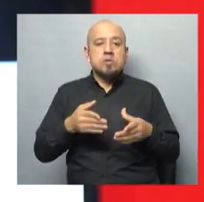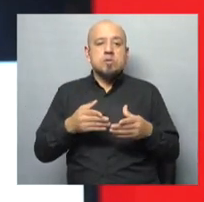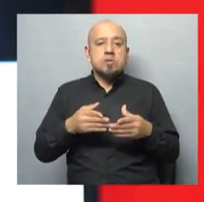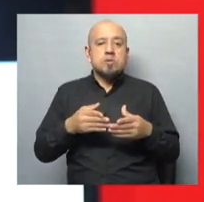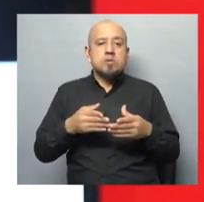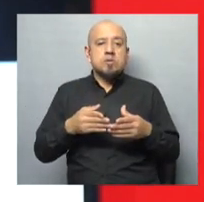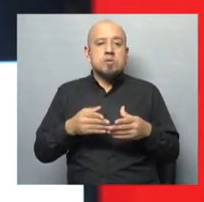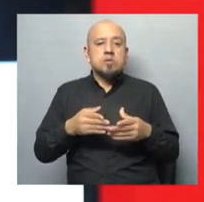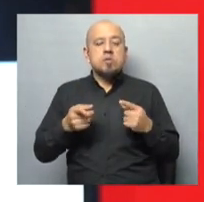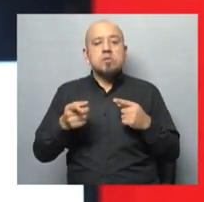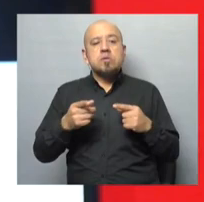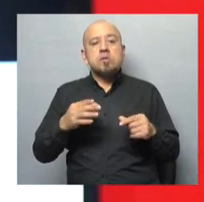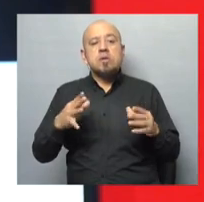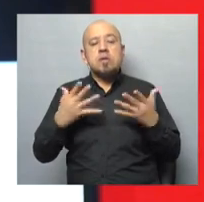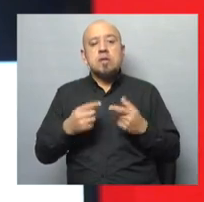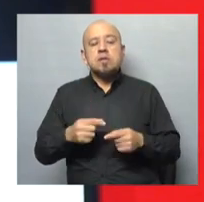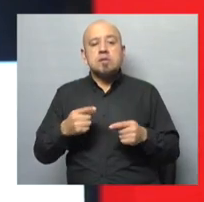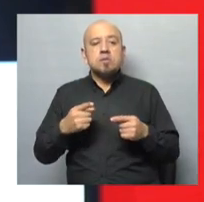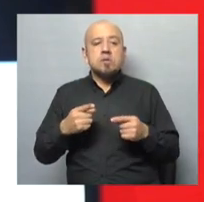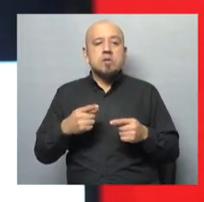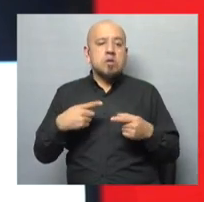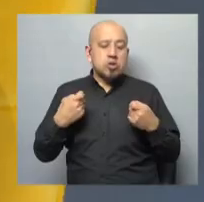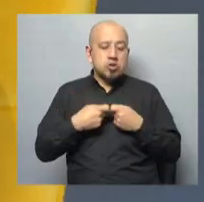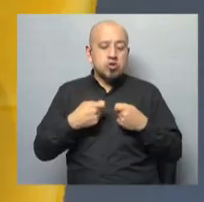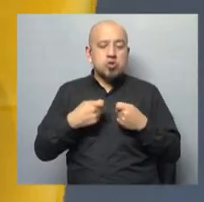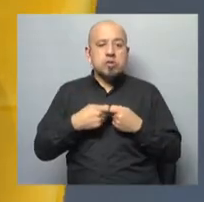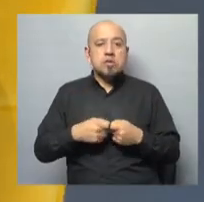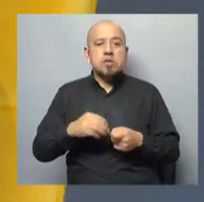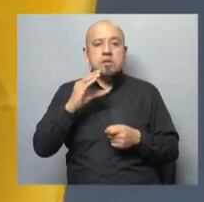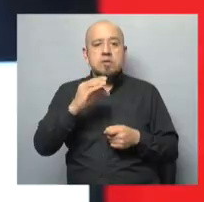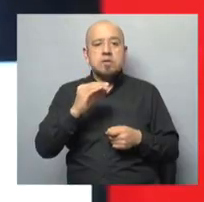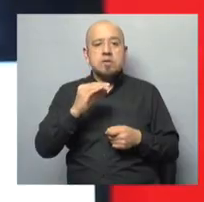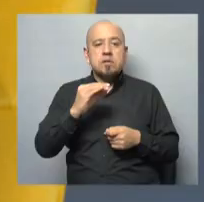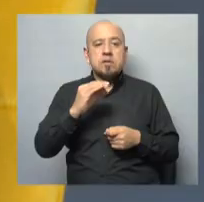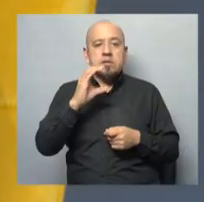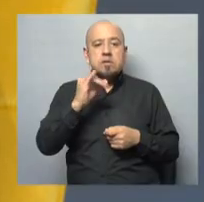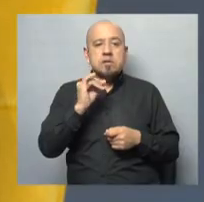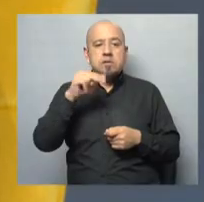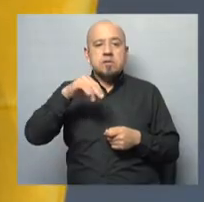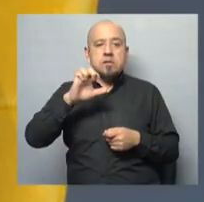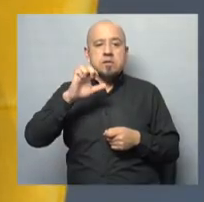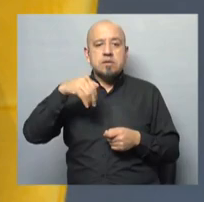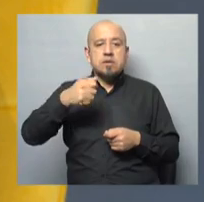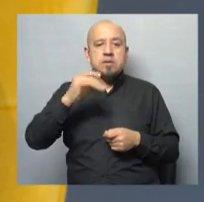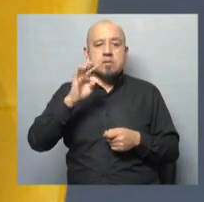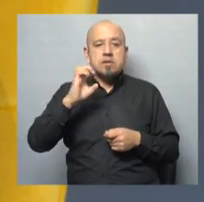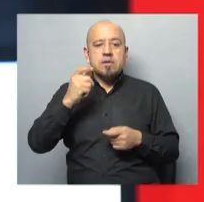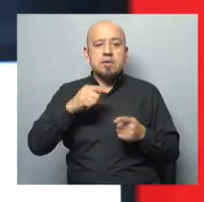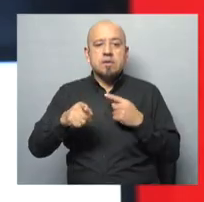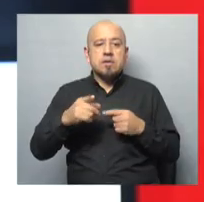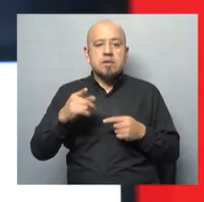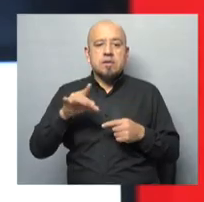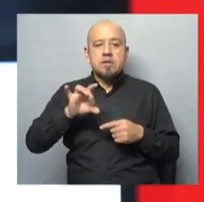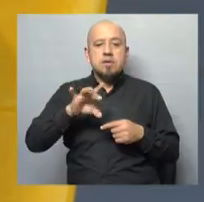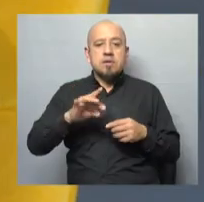quería hacerse socia de cinemateca y quería ir con alguien entonces me invitó pero si tenía 15 años no era tarde era